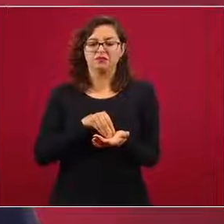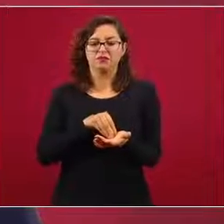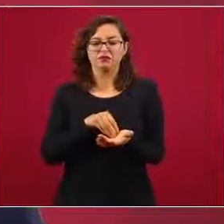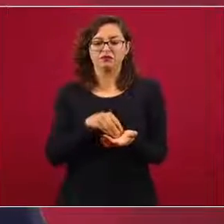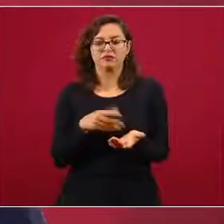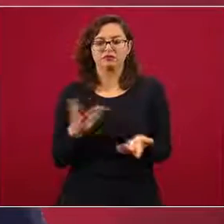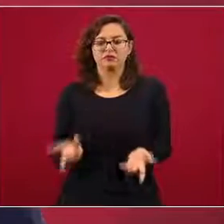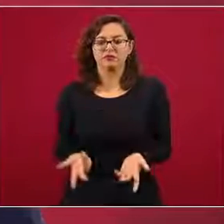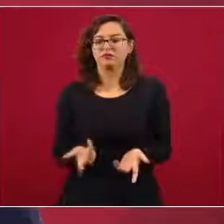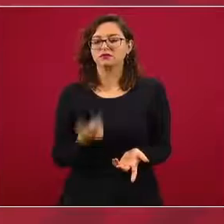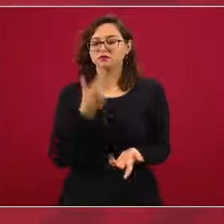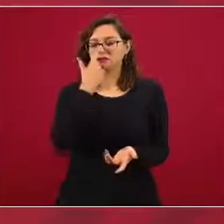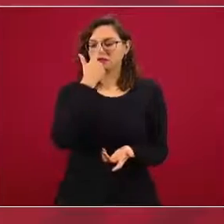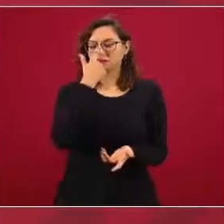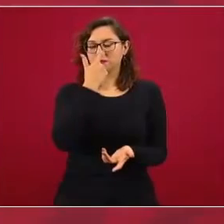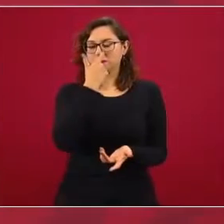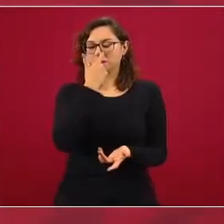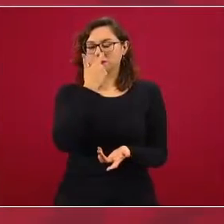he superado